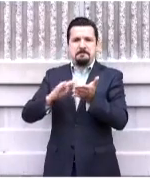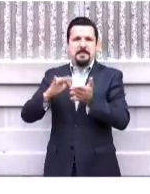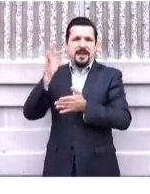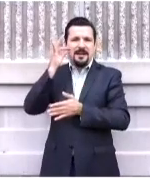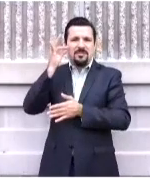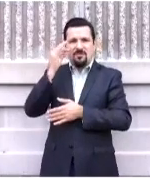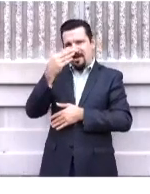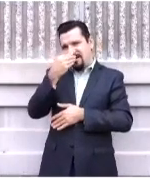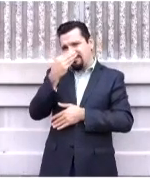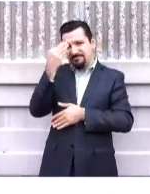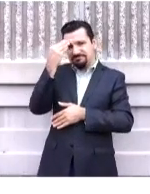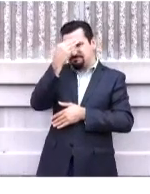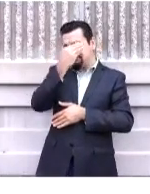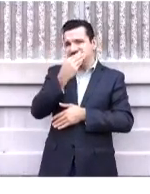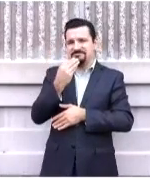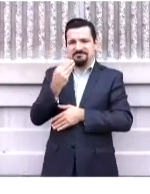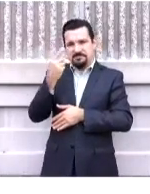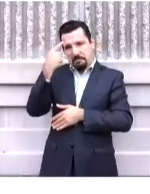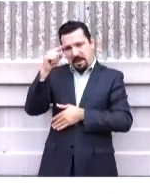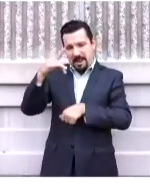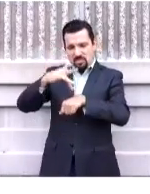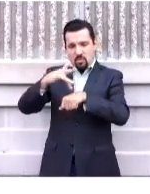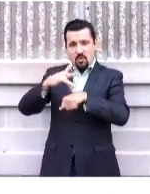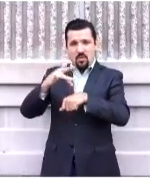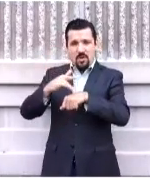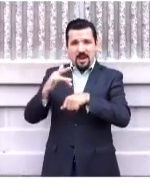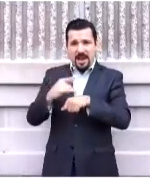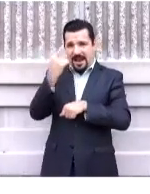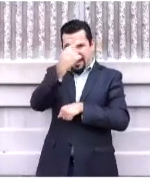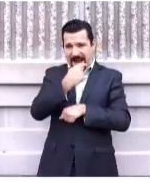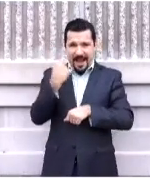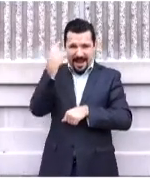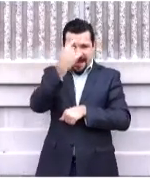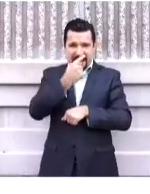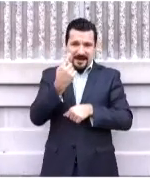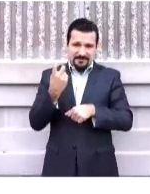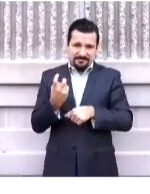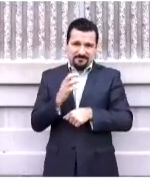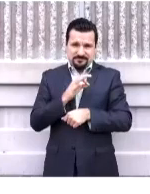para poder tocarnos esas áreas de nuestra cara.